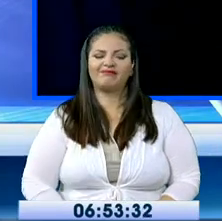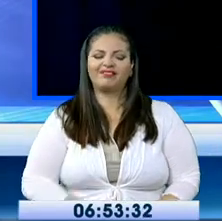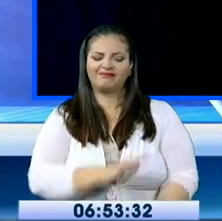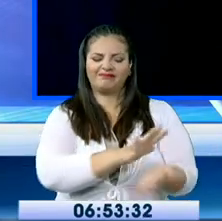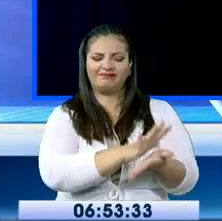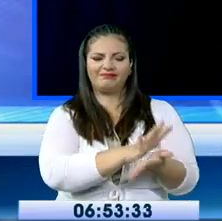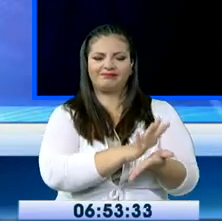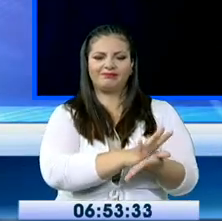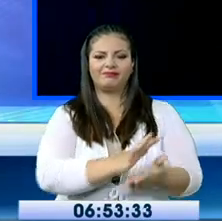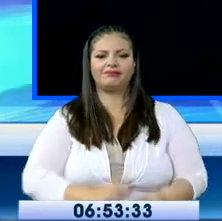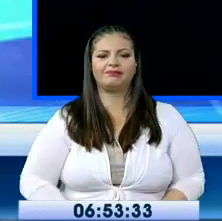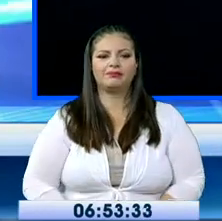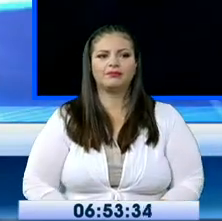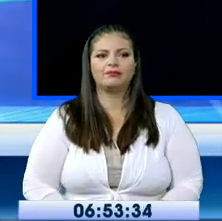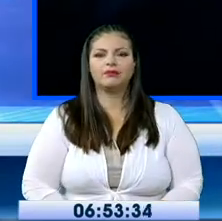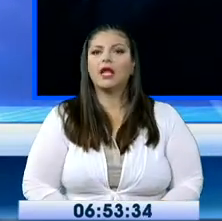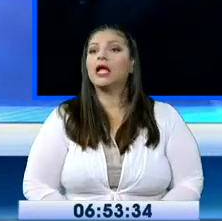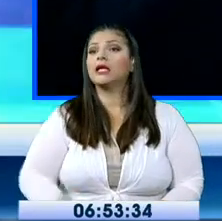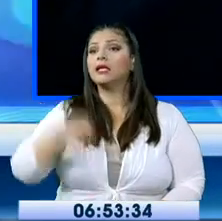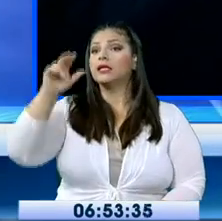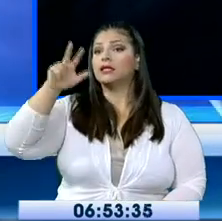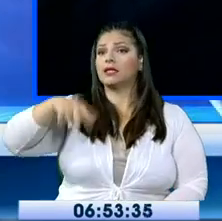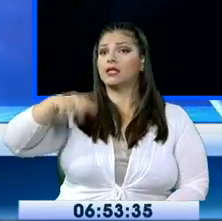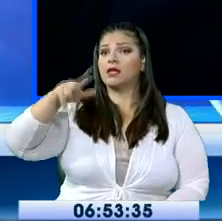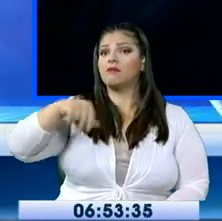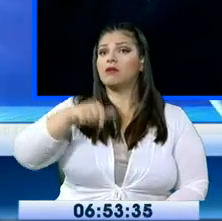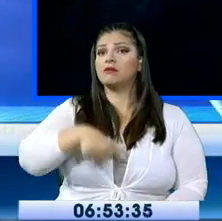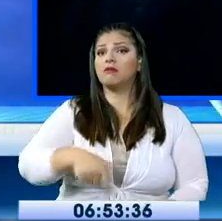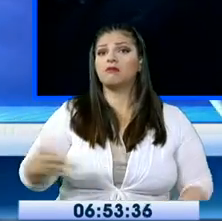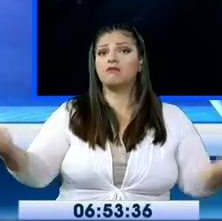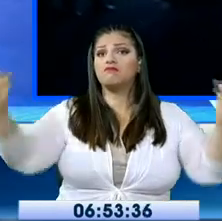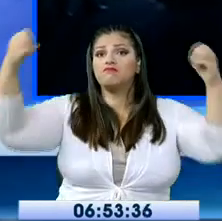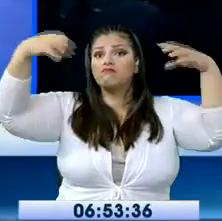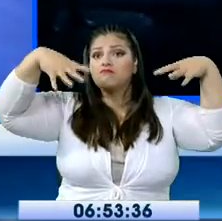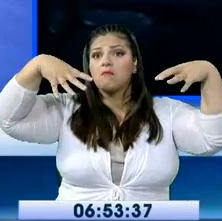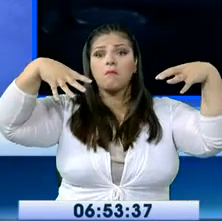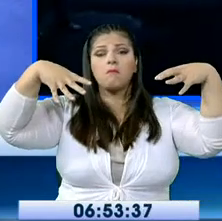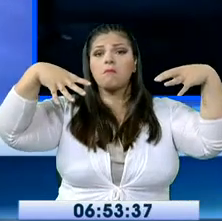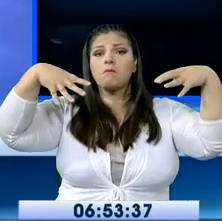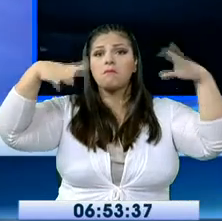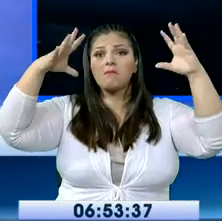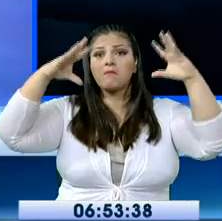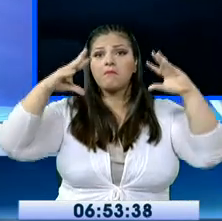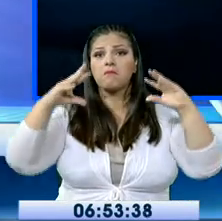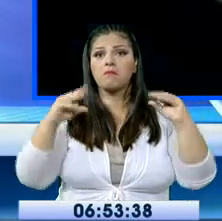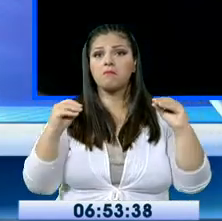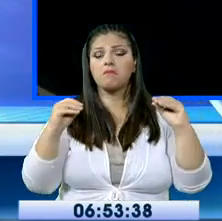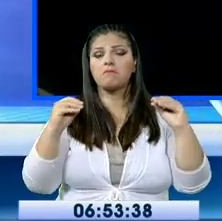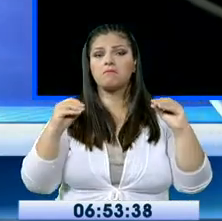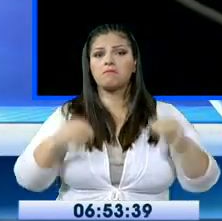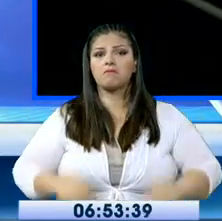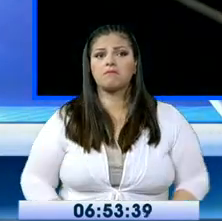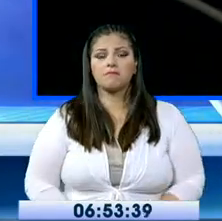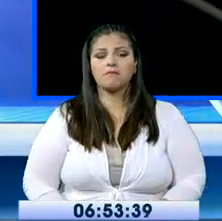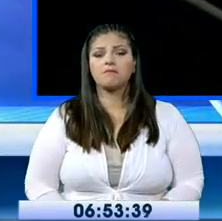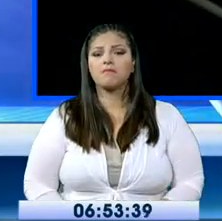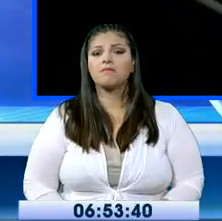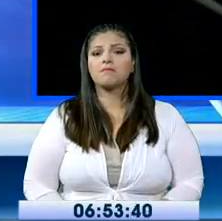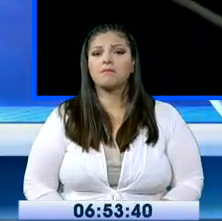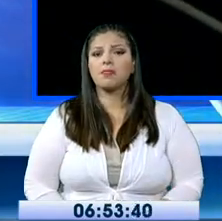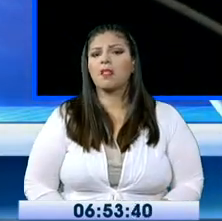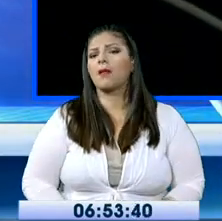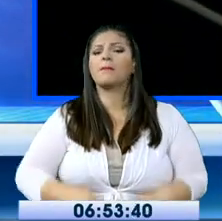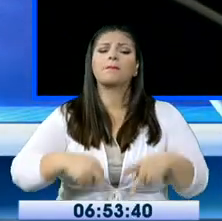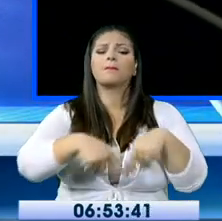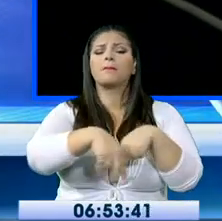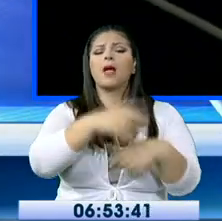Que no, ya tiene como 3 meses que no hay alumbración y ya se ve oscuro, la gente no puede ni salir ni a